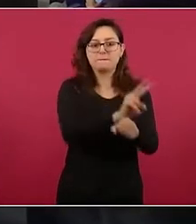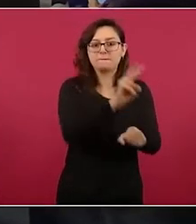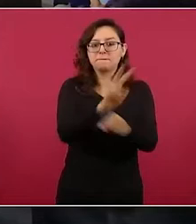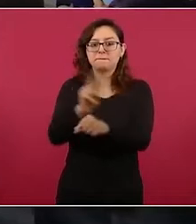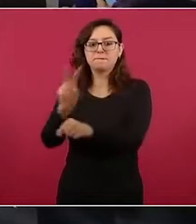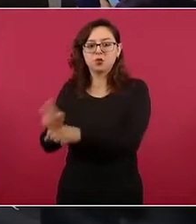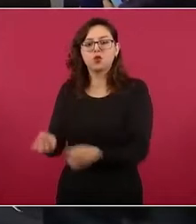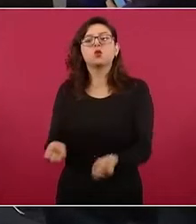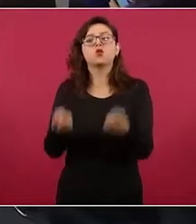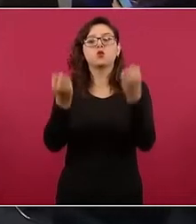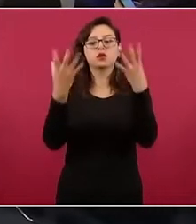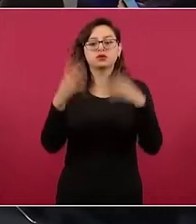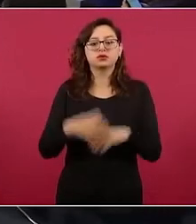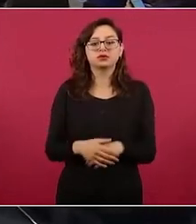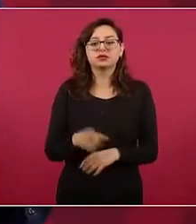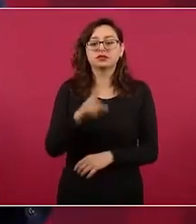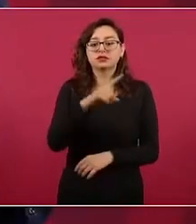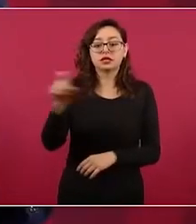de 4 años,